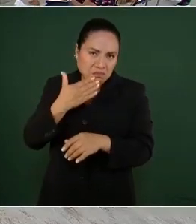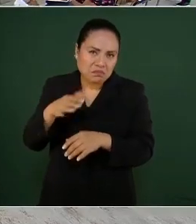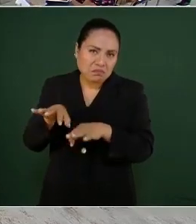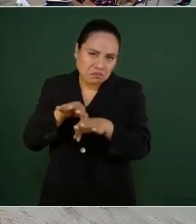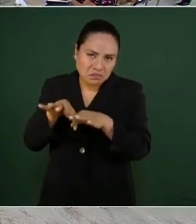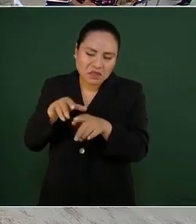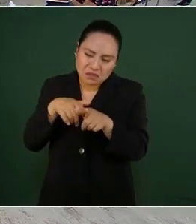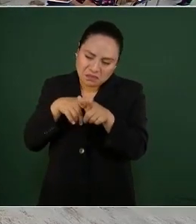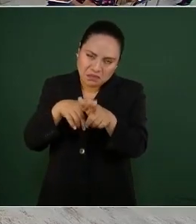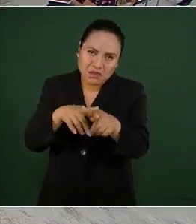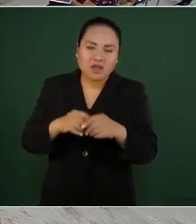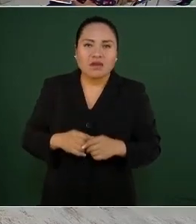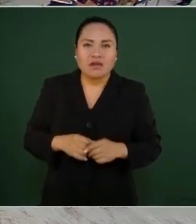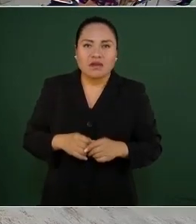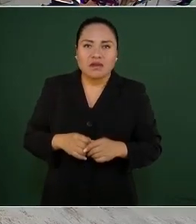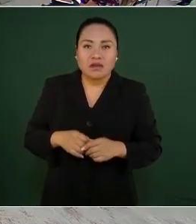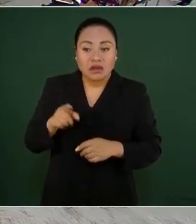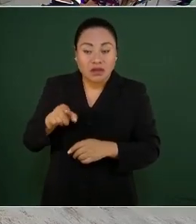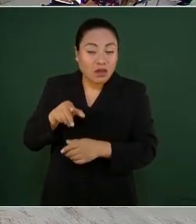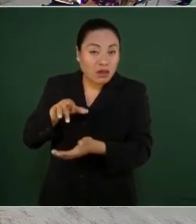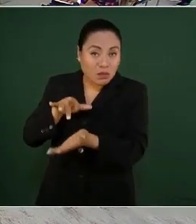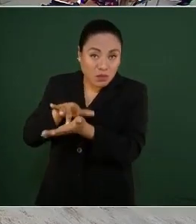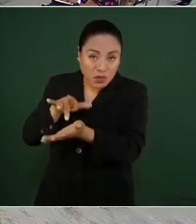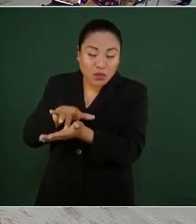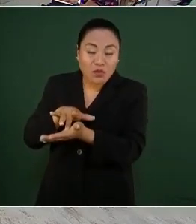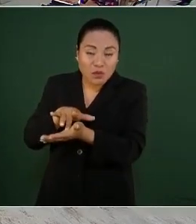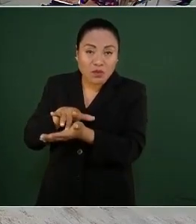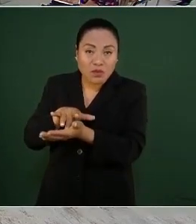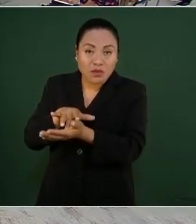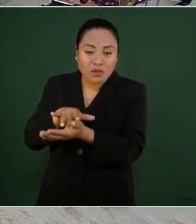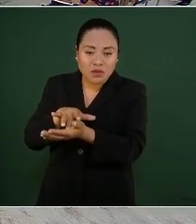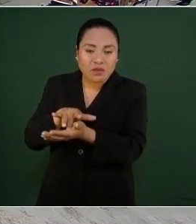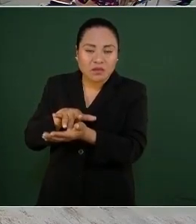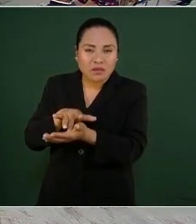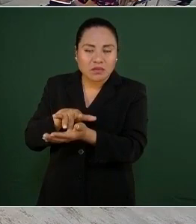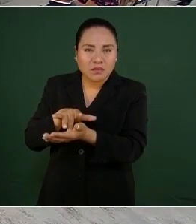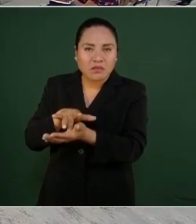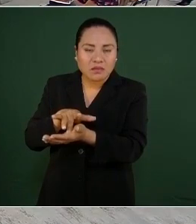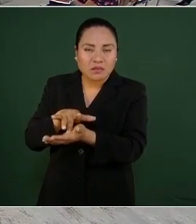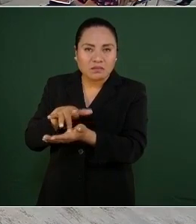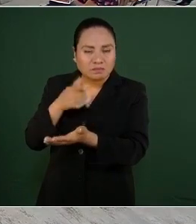Y van a tener el respaldo de